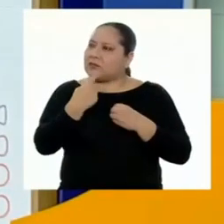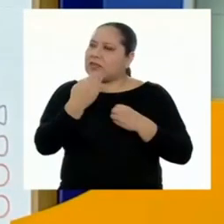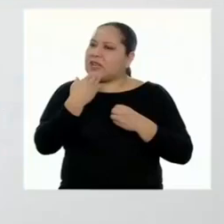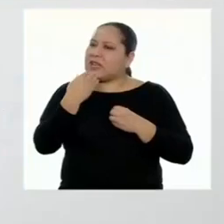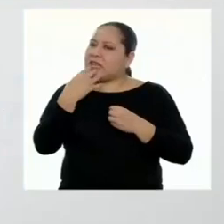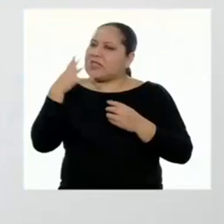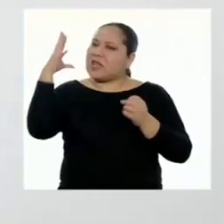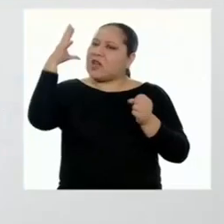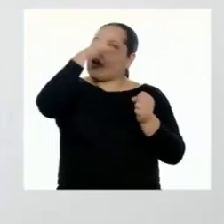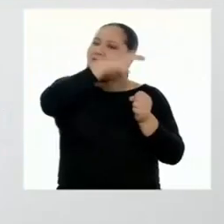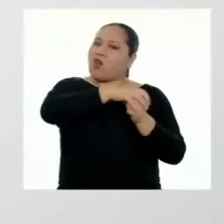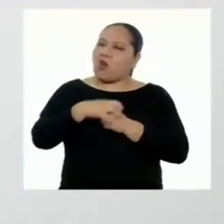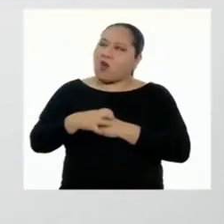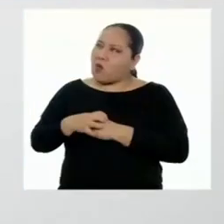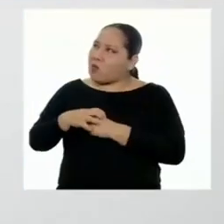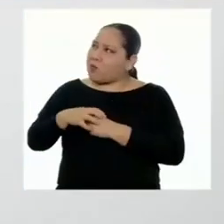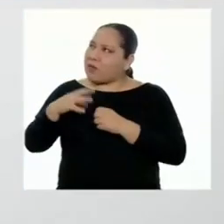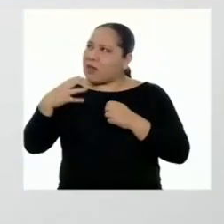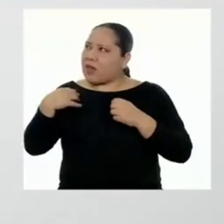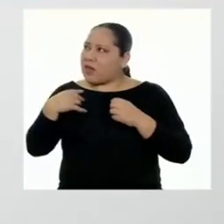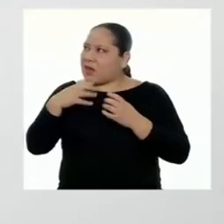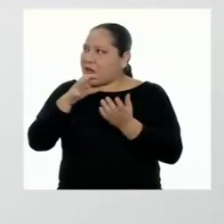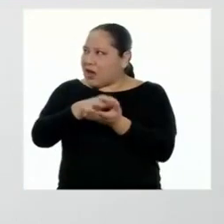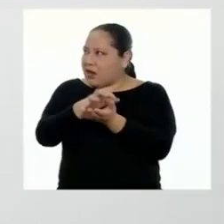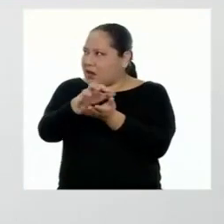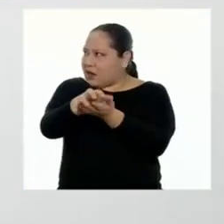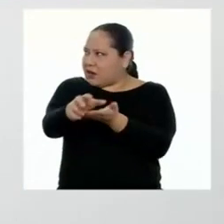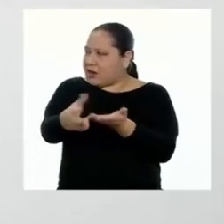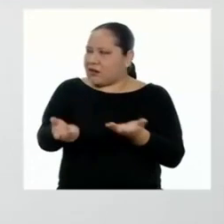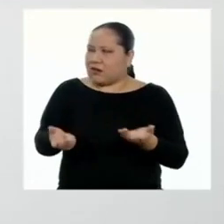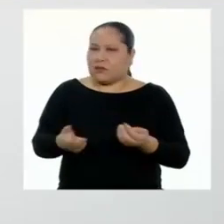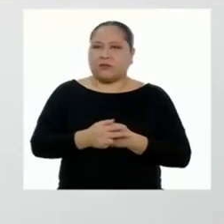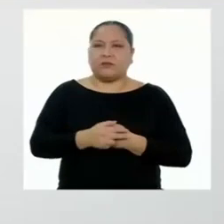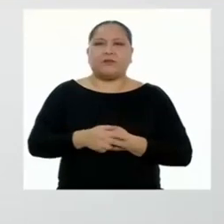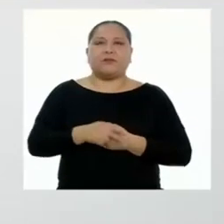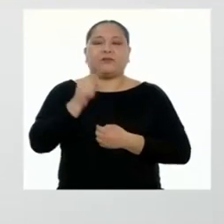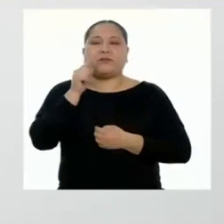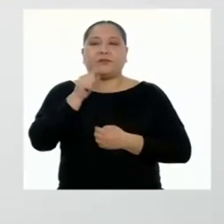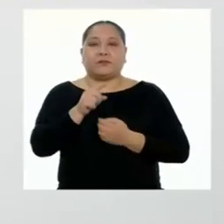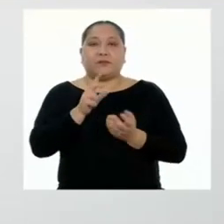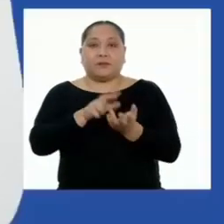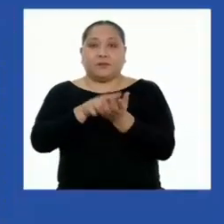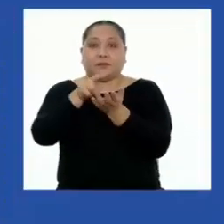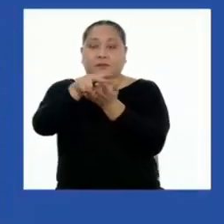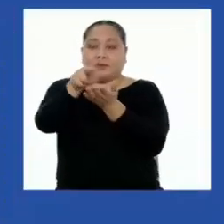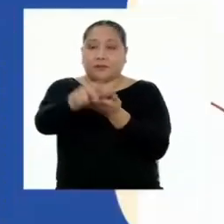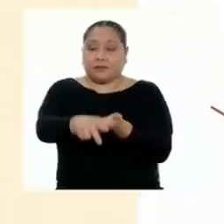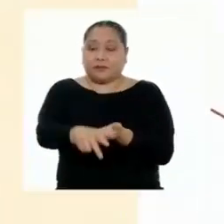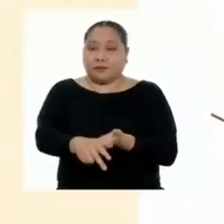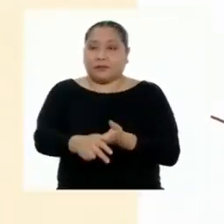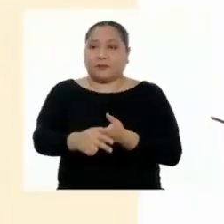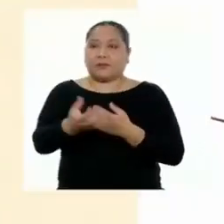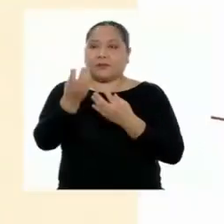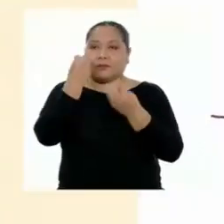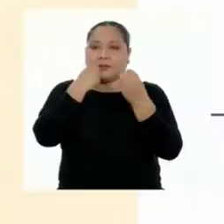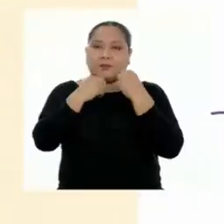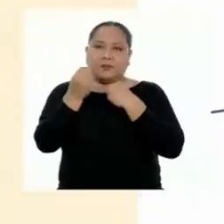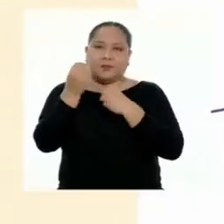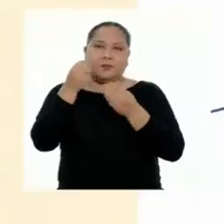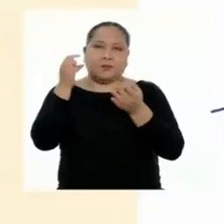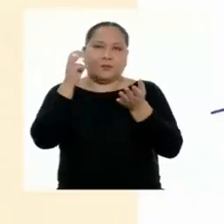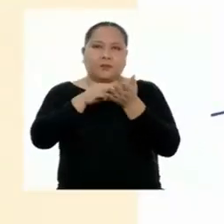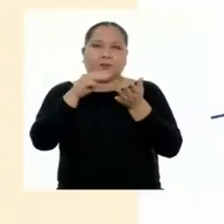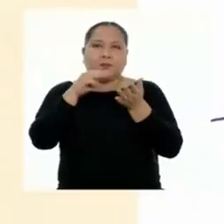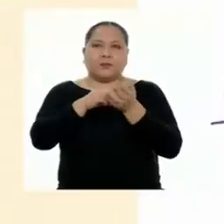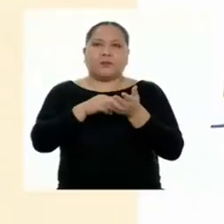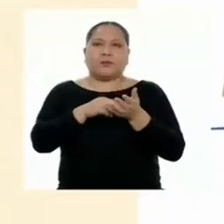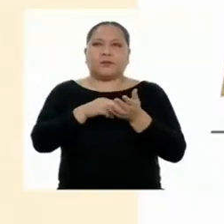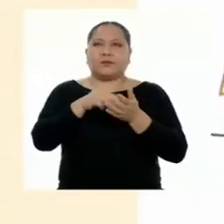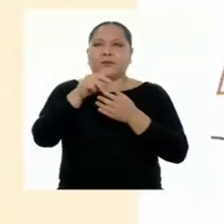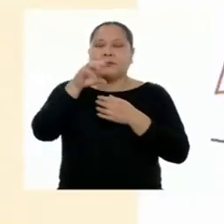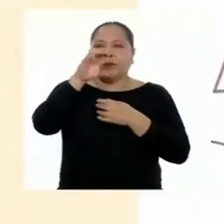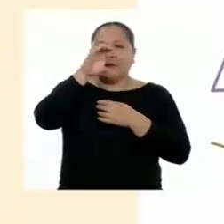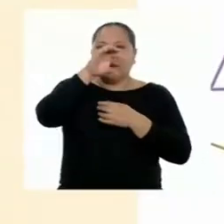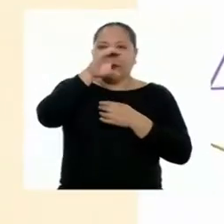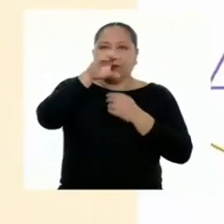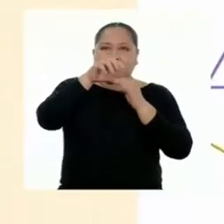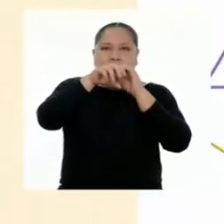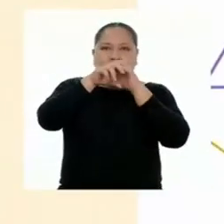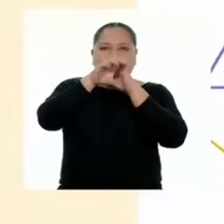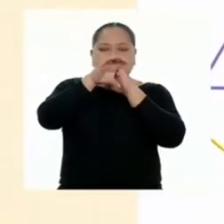rana gigante? Buena pregunta, Rodrigo. La rana gigante se alimenta principalmente de